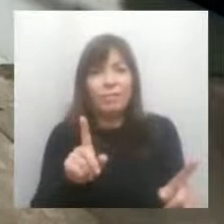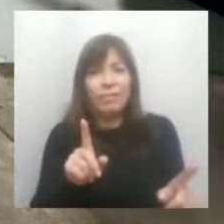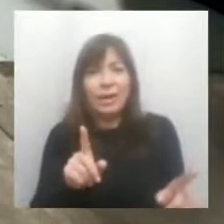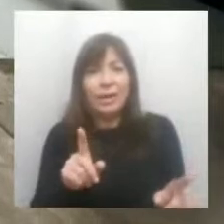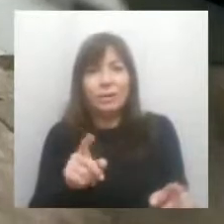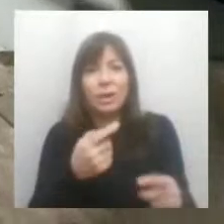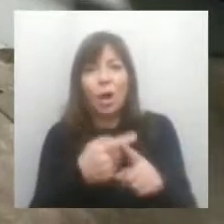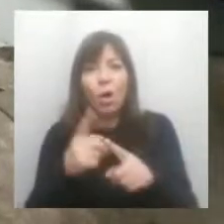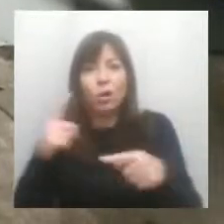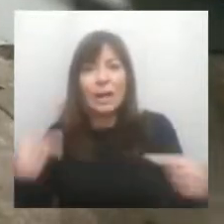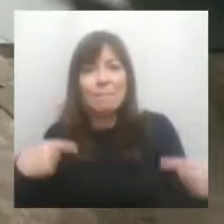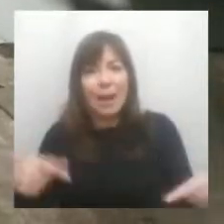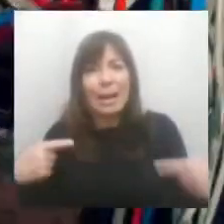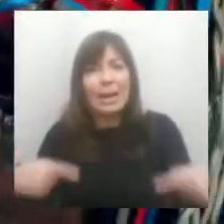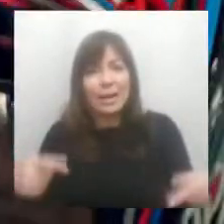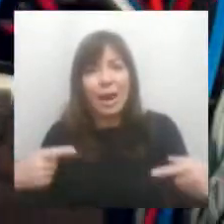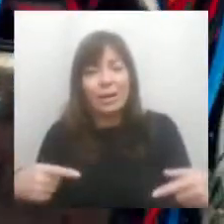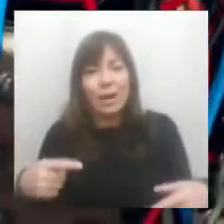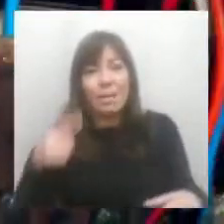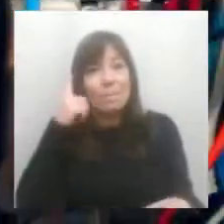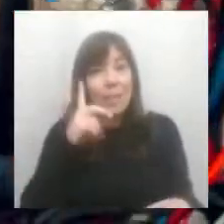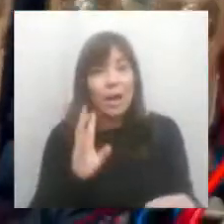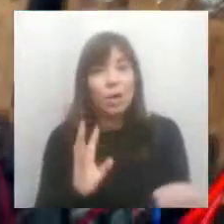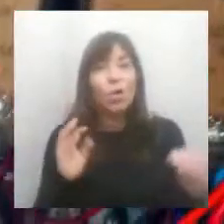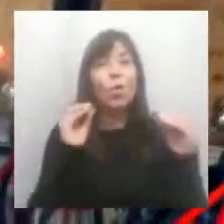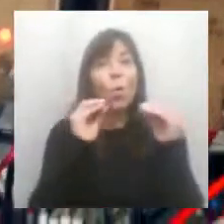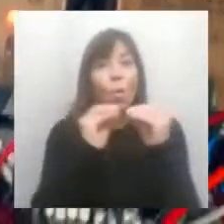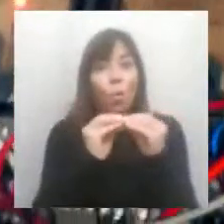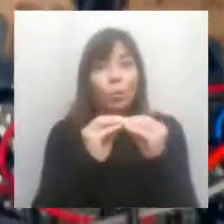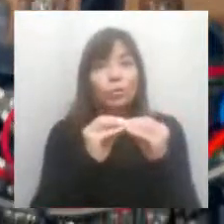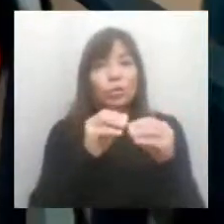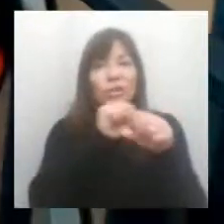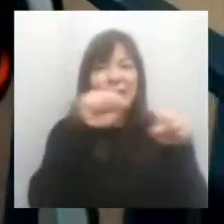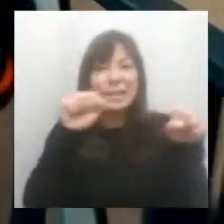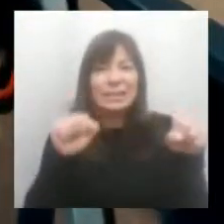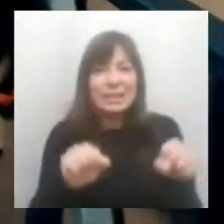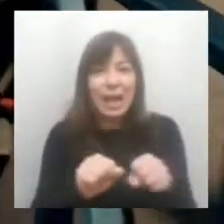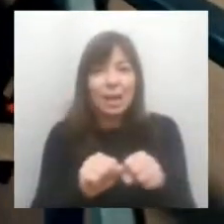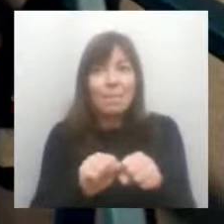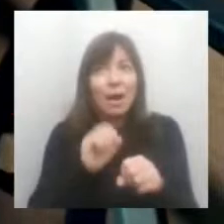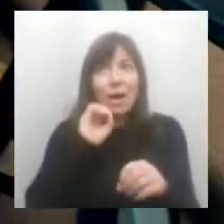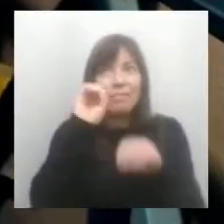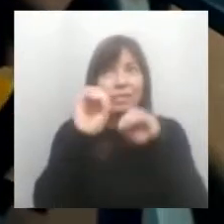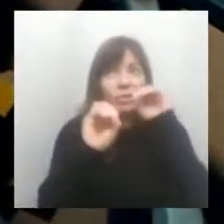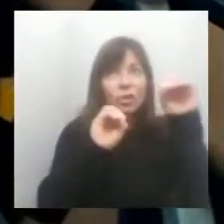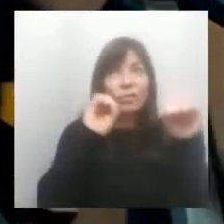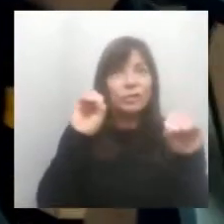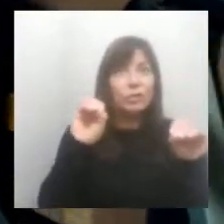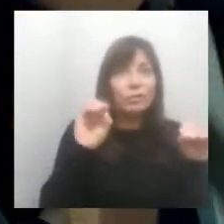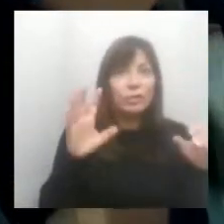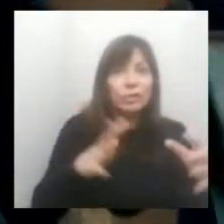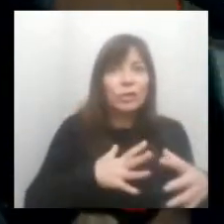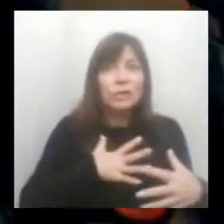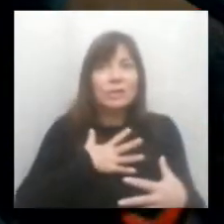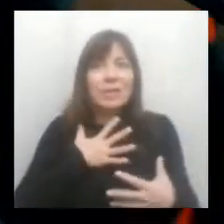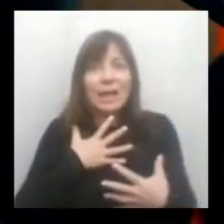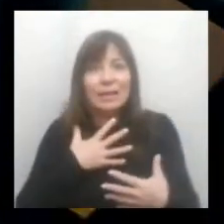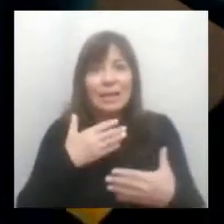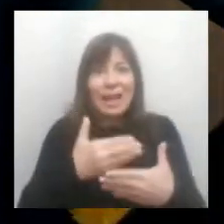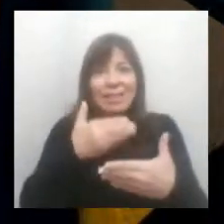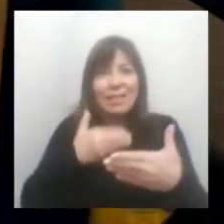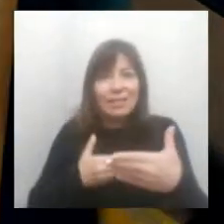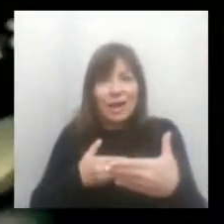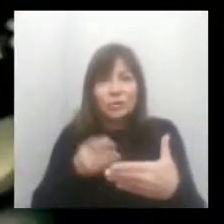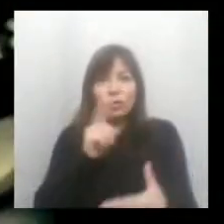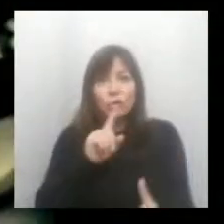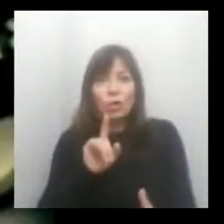que uno pudiera ver, pero en conjunto con el sistema de sensores, electrónicas y software que hay detrás de todo el sistema, se logra reproducir